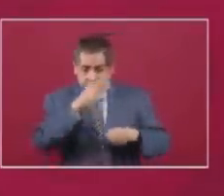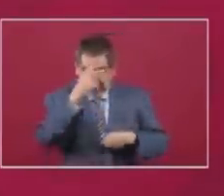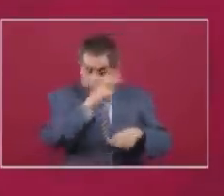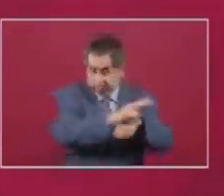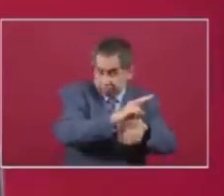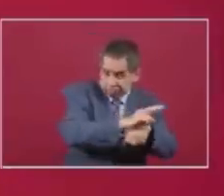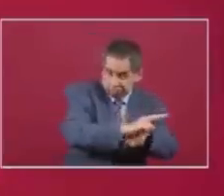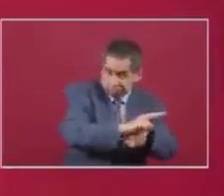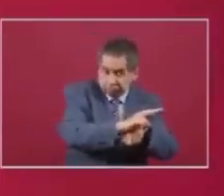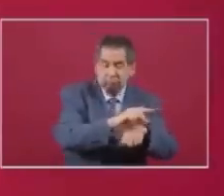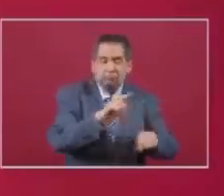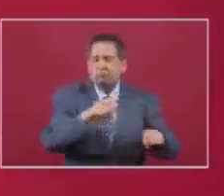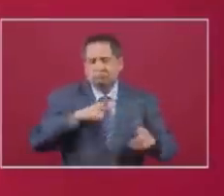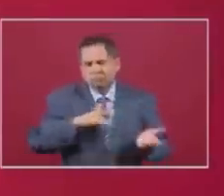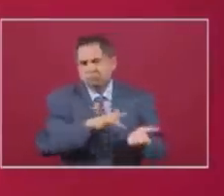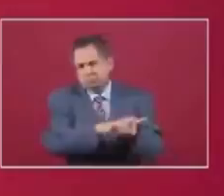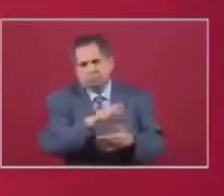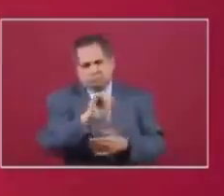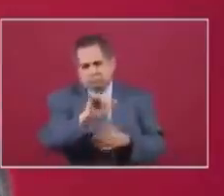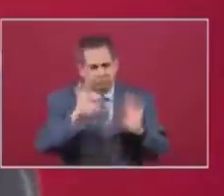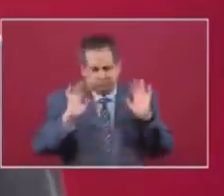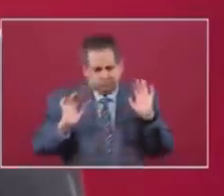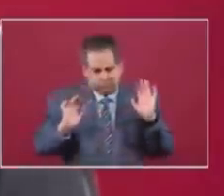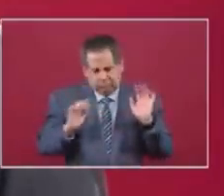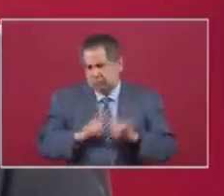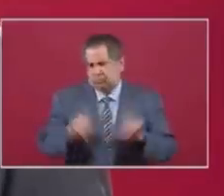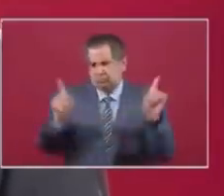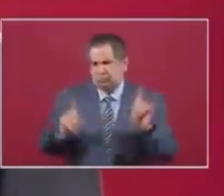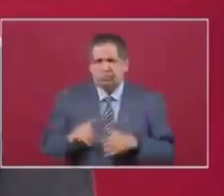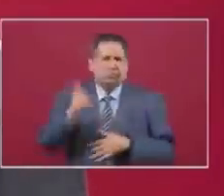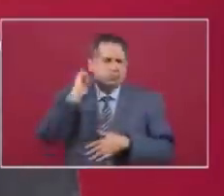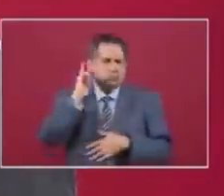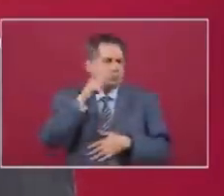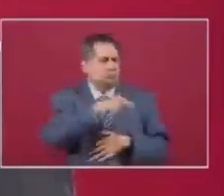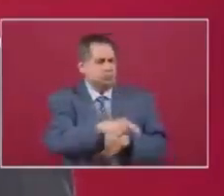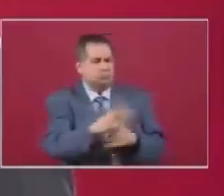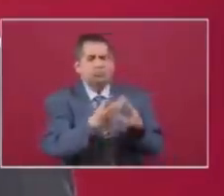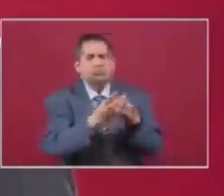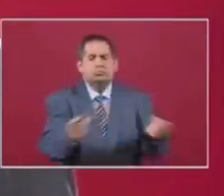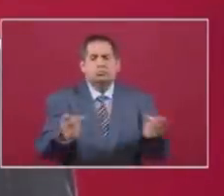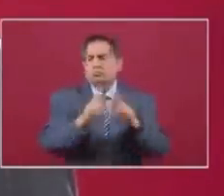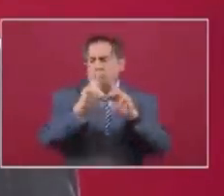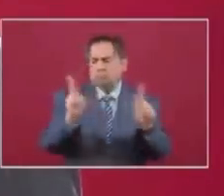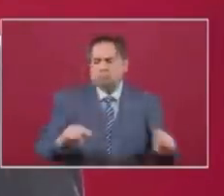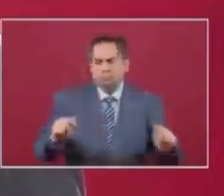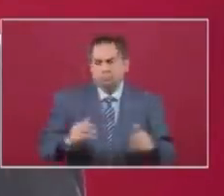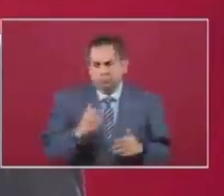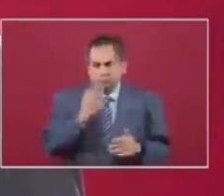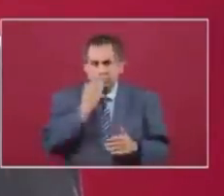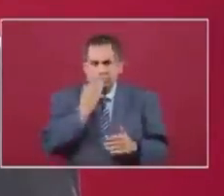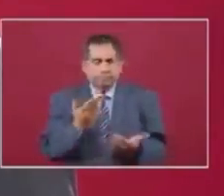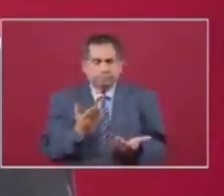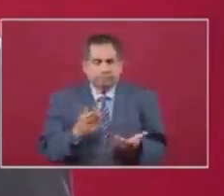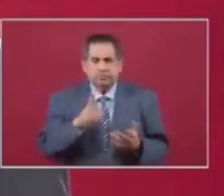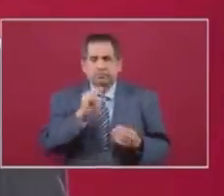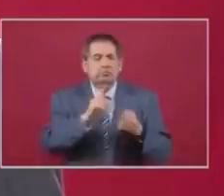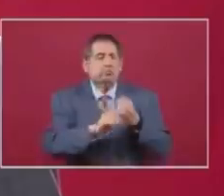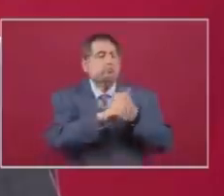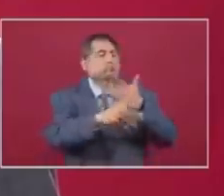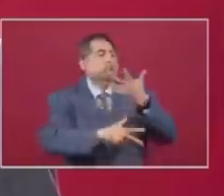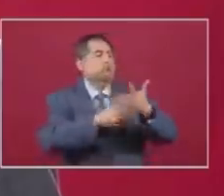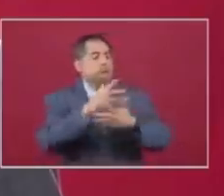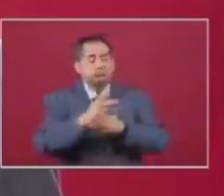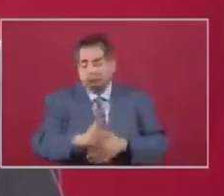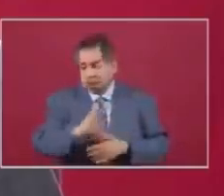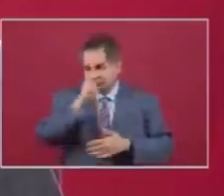esperemos por eso de que se solucionen los problemas de manera pacífica, que no haya